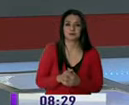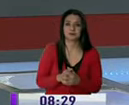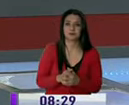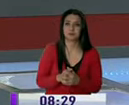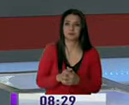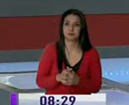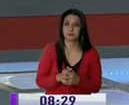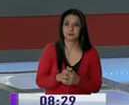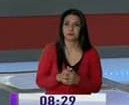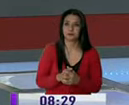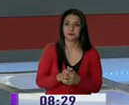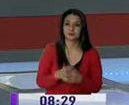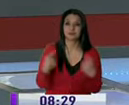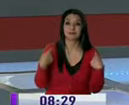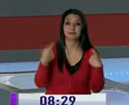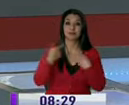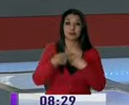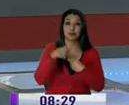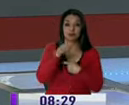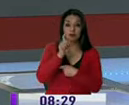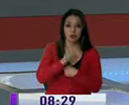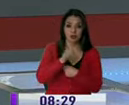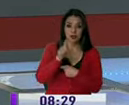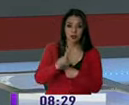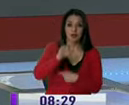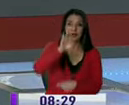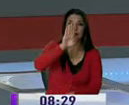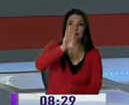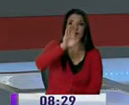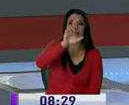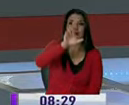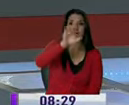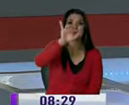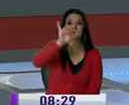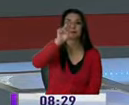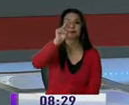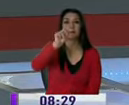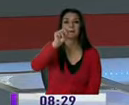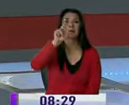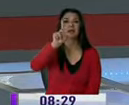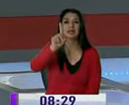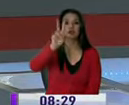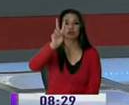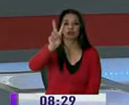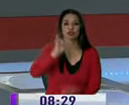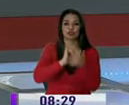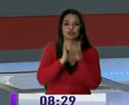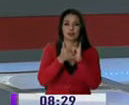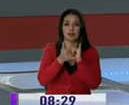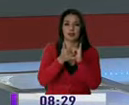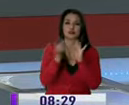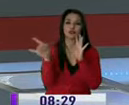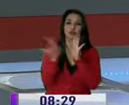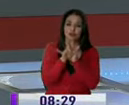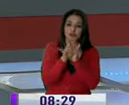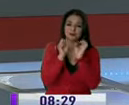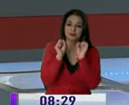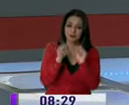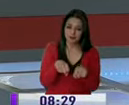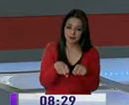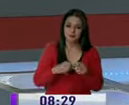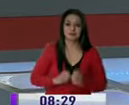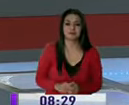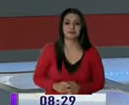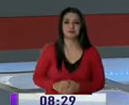que tengamos claro en español y lo puede escribir, es Blind Dos Chalas, así que en cualquiera de los stores, ahí está. Ahora sí, mi querida Mahatmia,